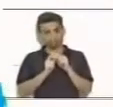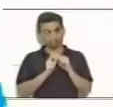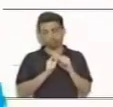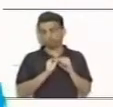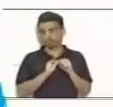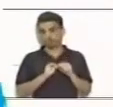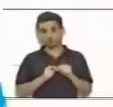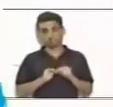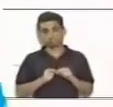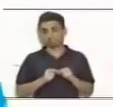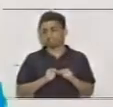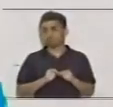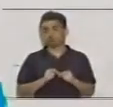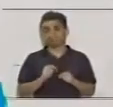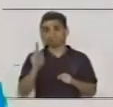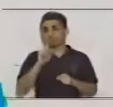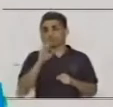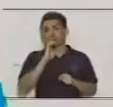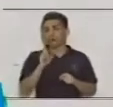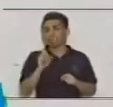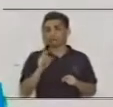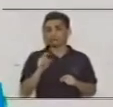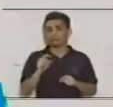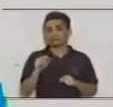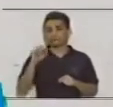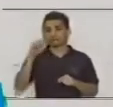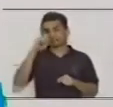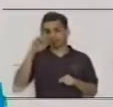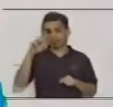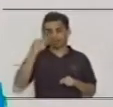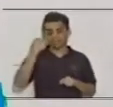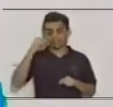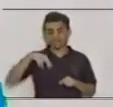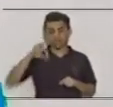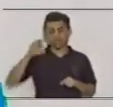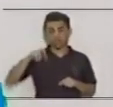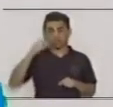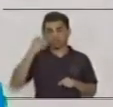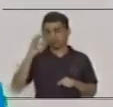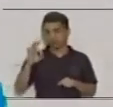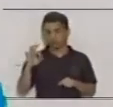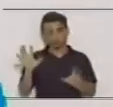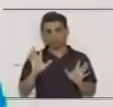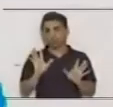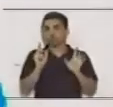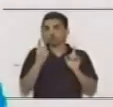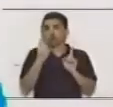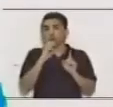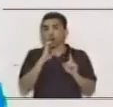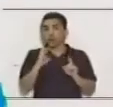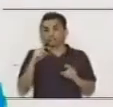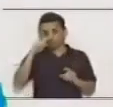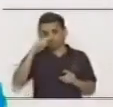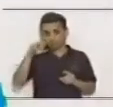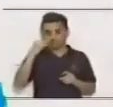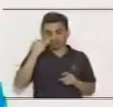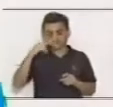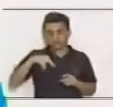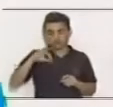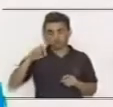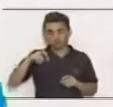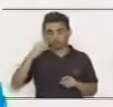No. Entonces, no es trinomio cuadrado y perfecto, solo es trinomio. Probemos con otro